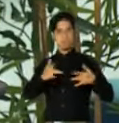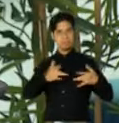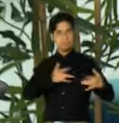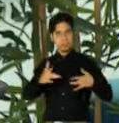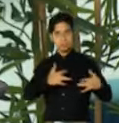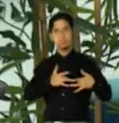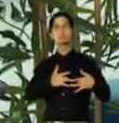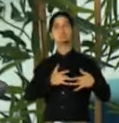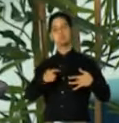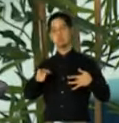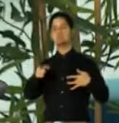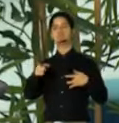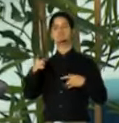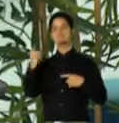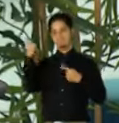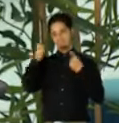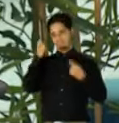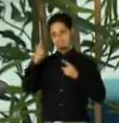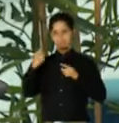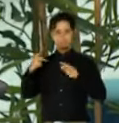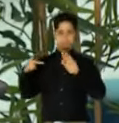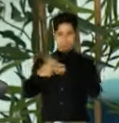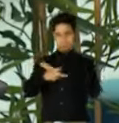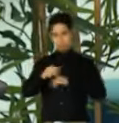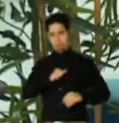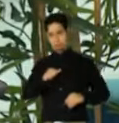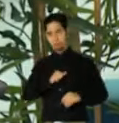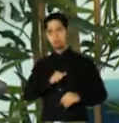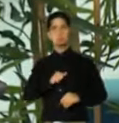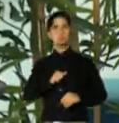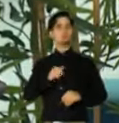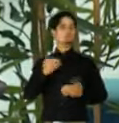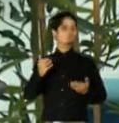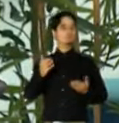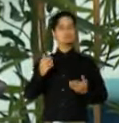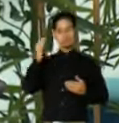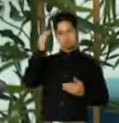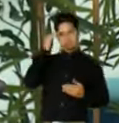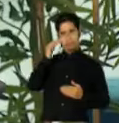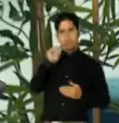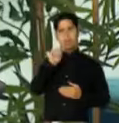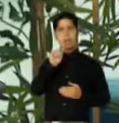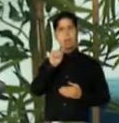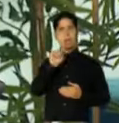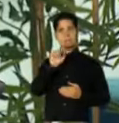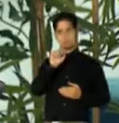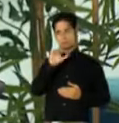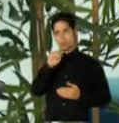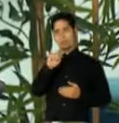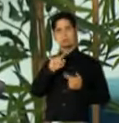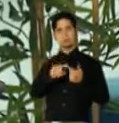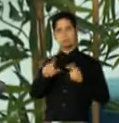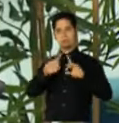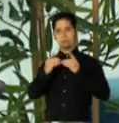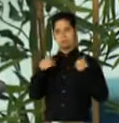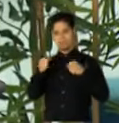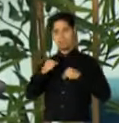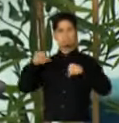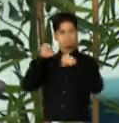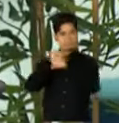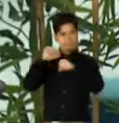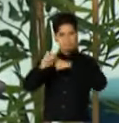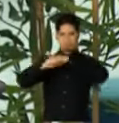intentos suicidios y suicidios completados, que sé que, ¿verdad?, que el Departamento de Salud y AMSCA están trabajando arduamente, ¿verdad?, en campañas para prevenir eso.